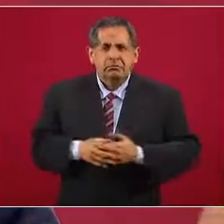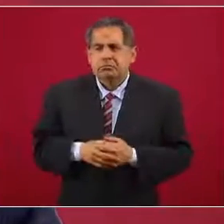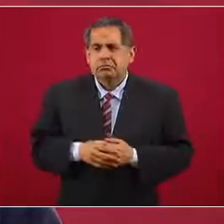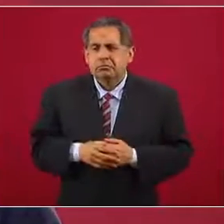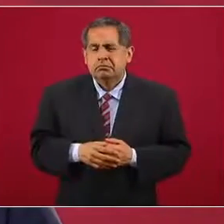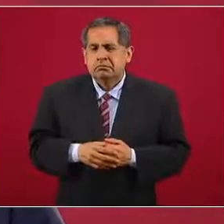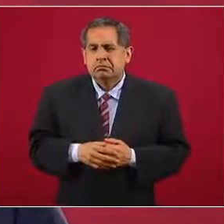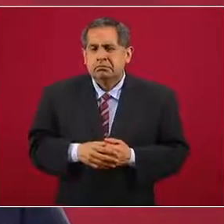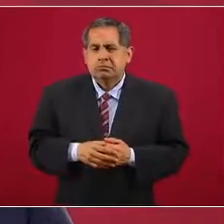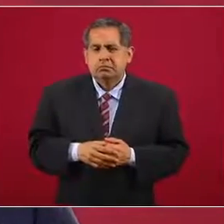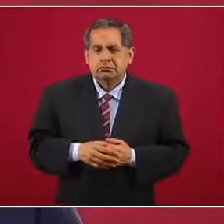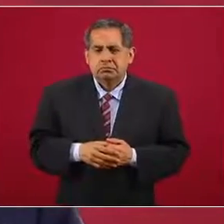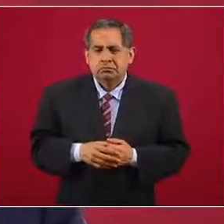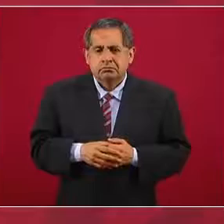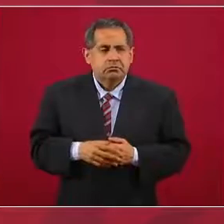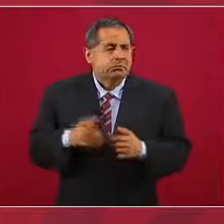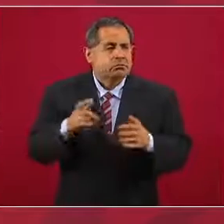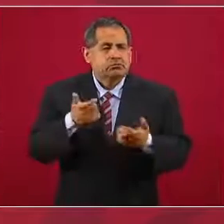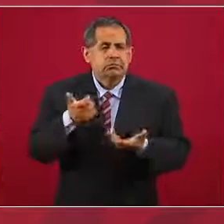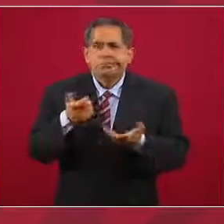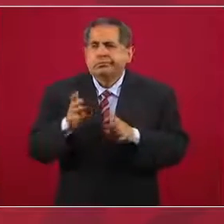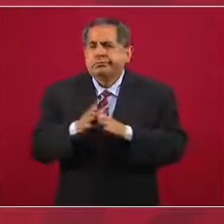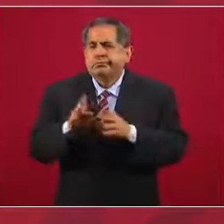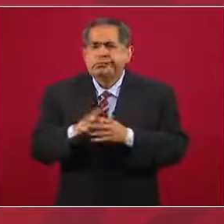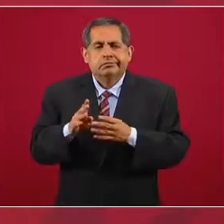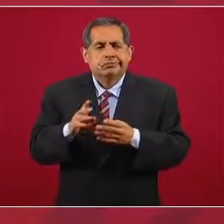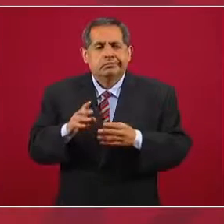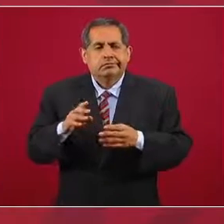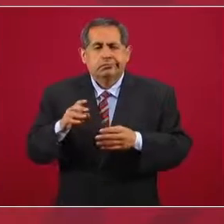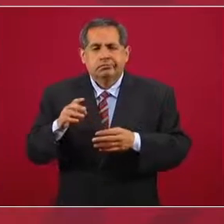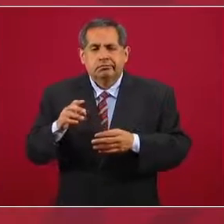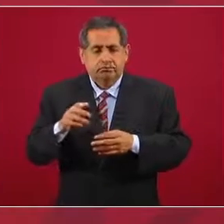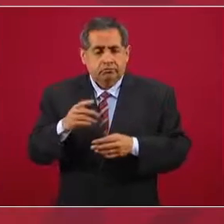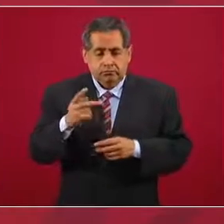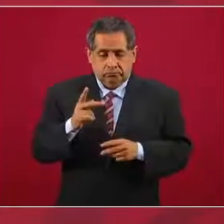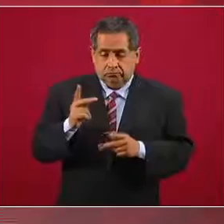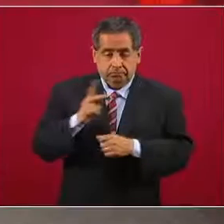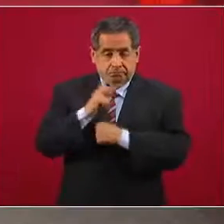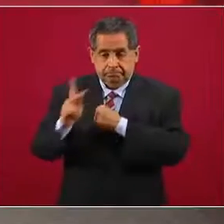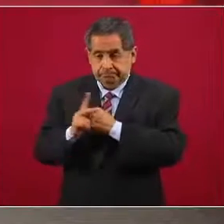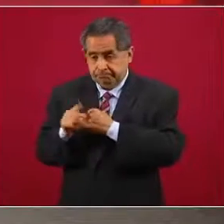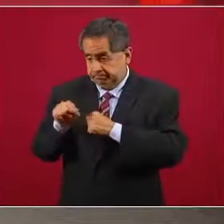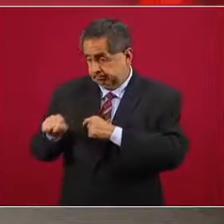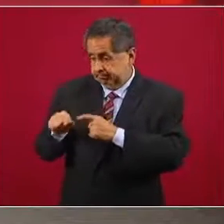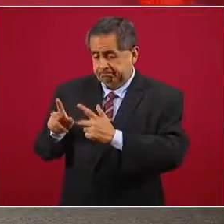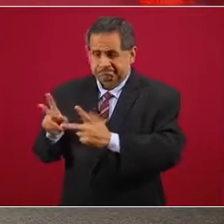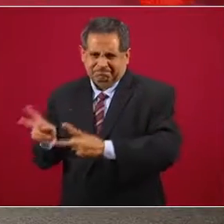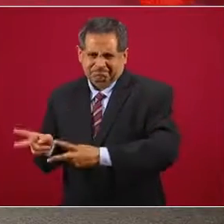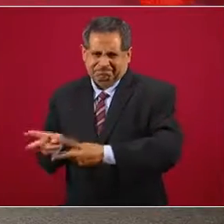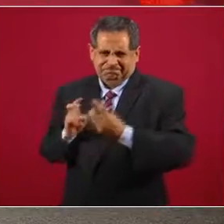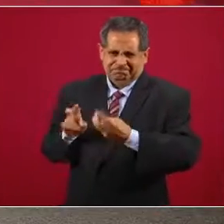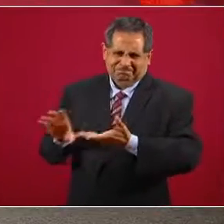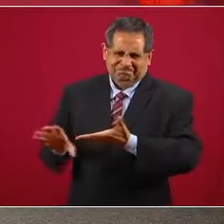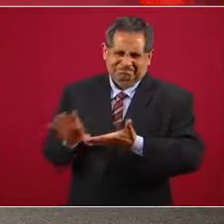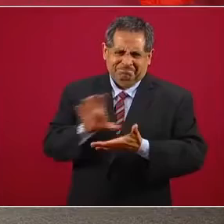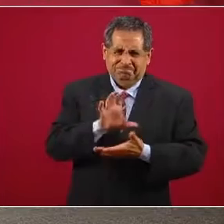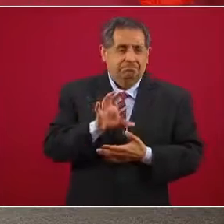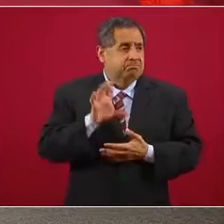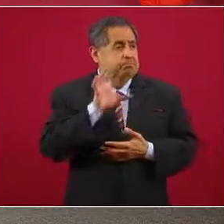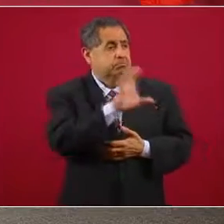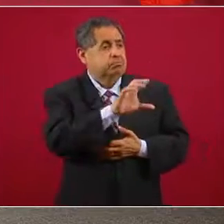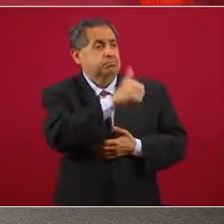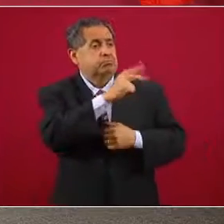se va el dinero de un país saqueado a un paraíso